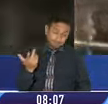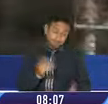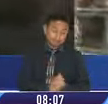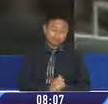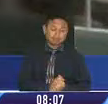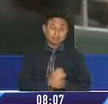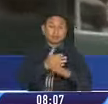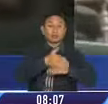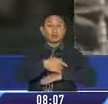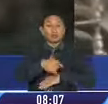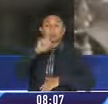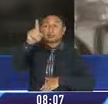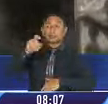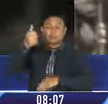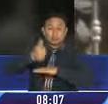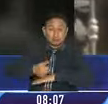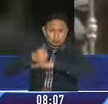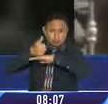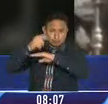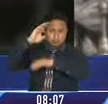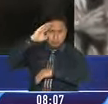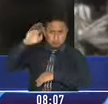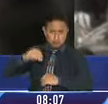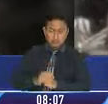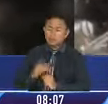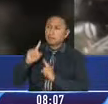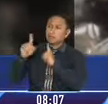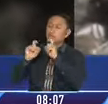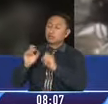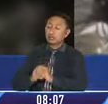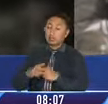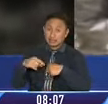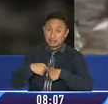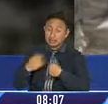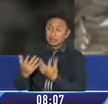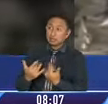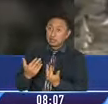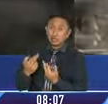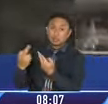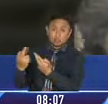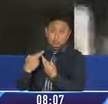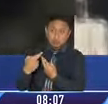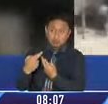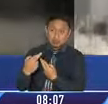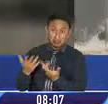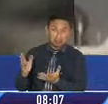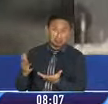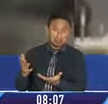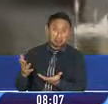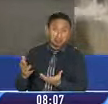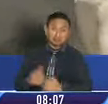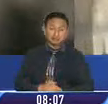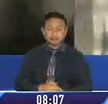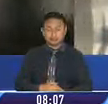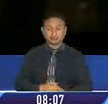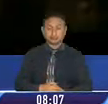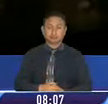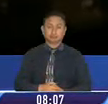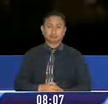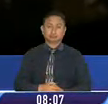Tras el hecho solicitamos una entrevista con las autoridades competentes, pero hasta el momento no hemos obtenido ningún pronunciamiento